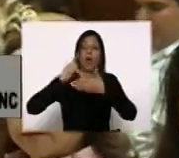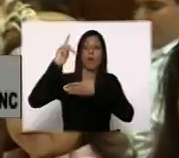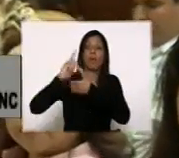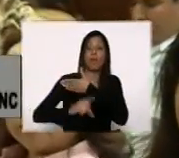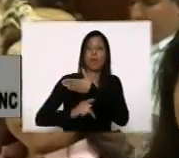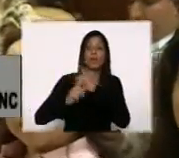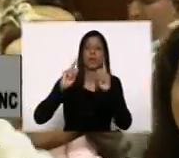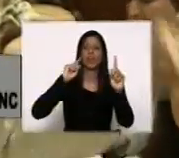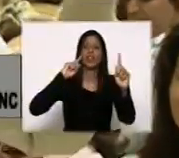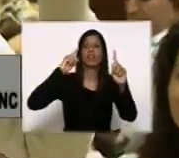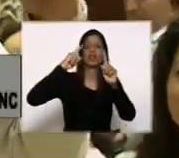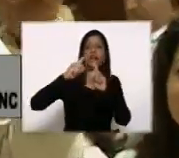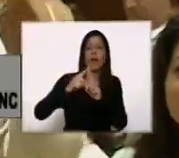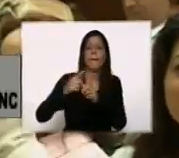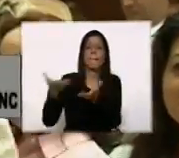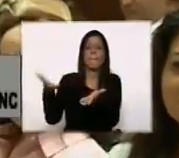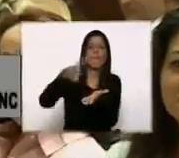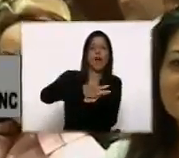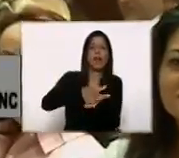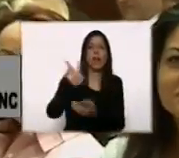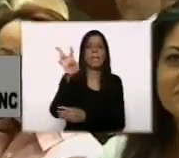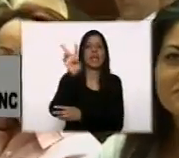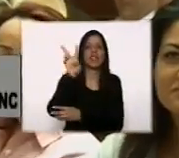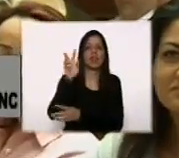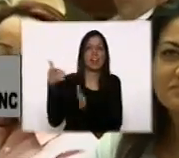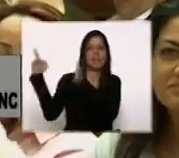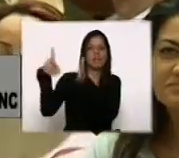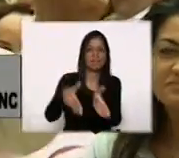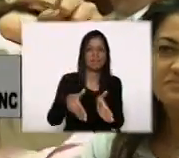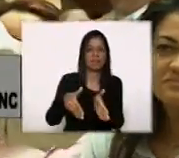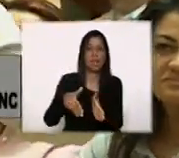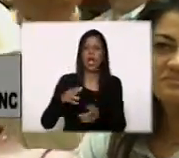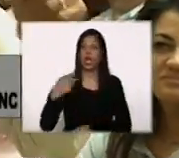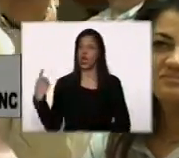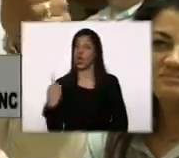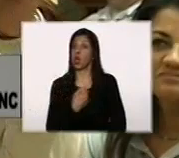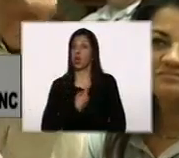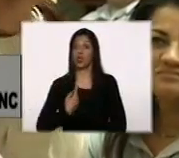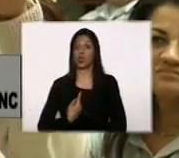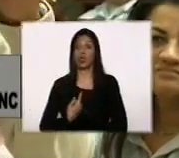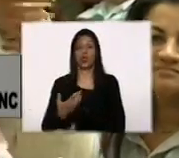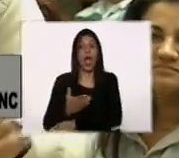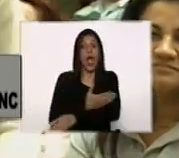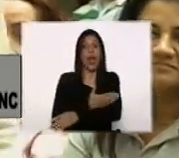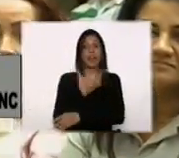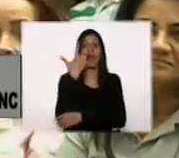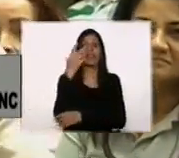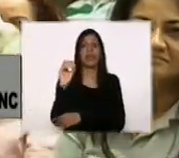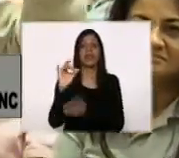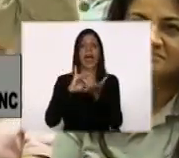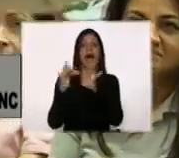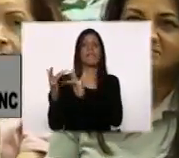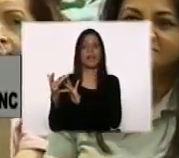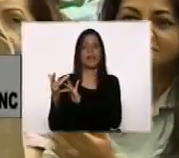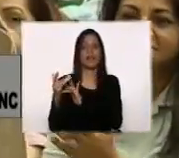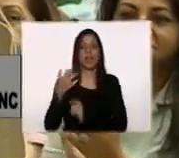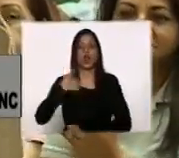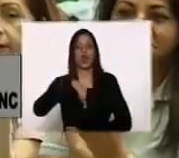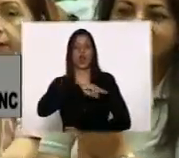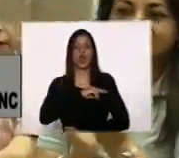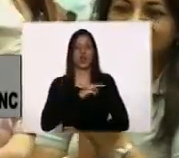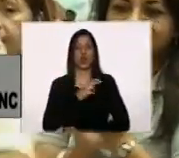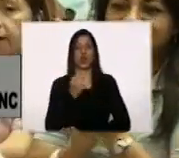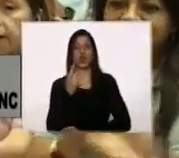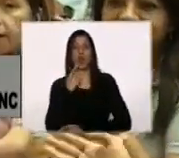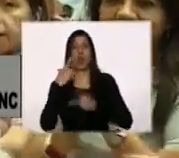país, y es a ese proyecto necrofílico de país que nosotros, antes del 30 de abril, le vamos a dar un